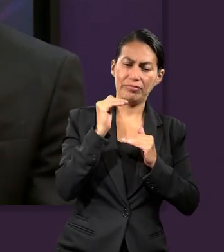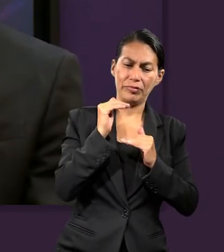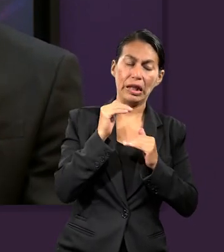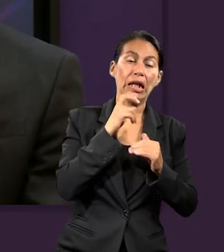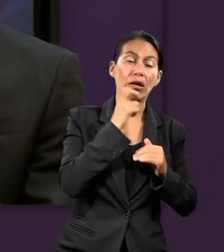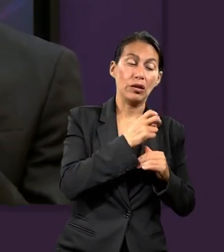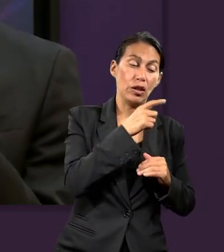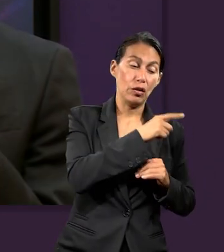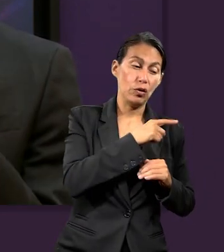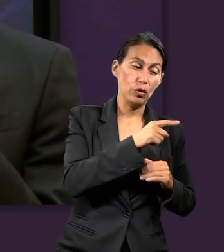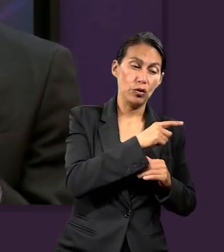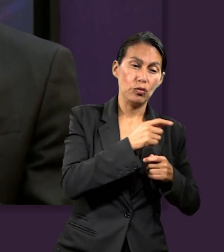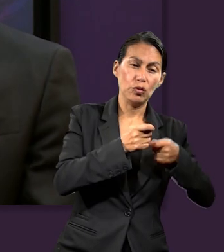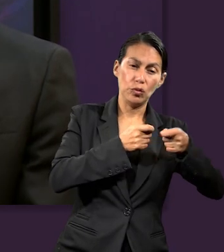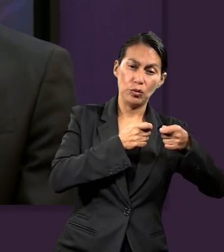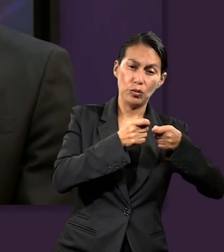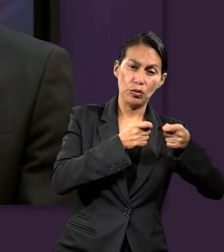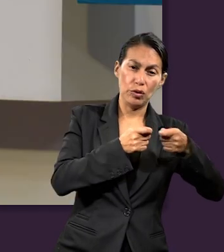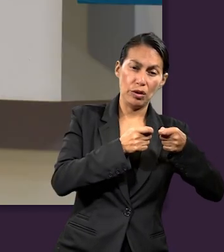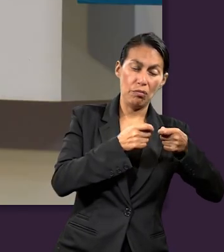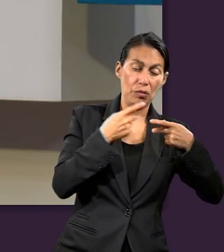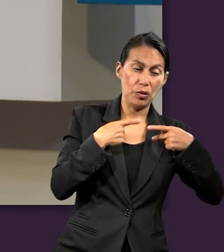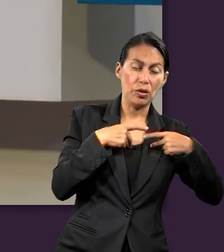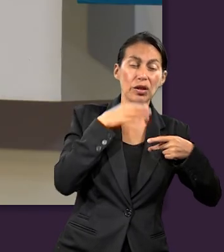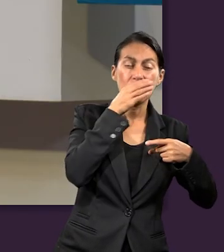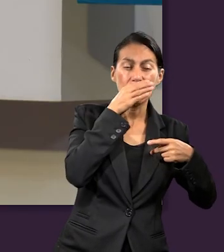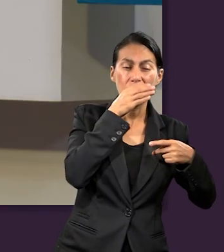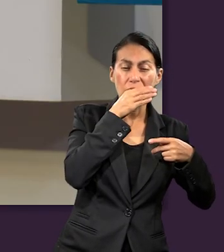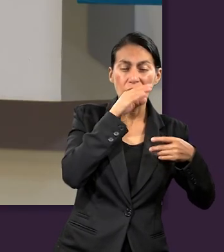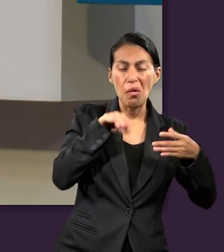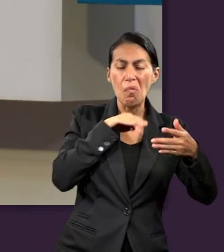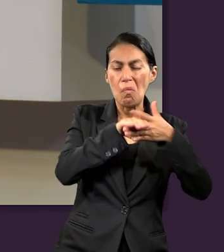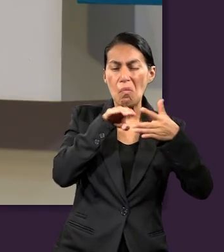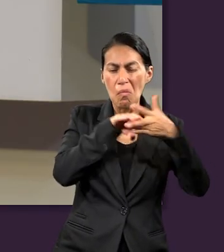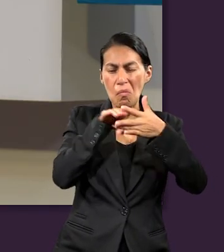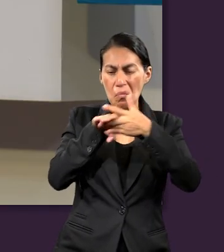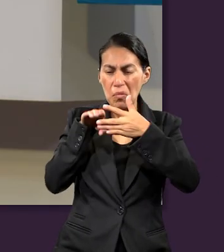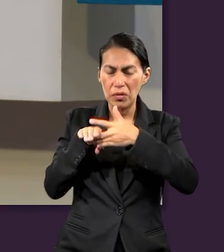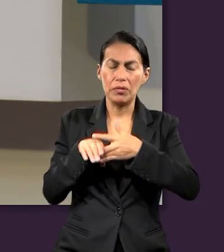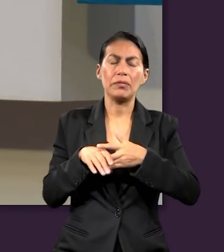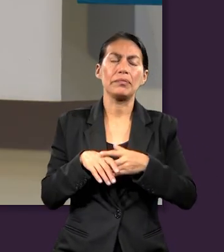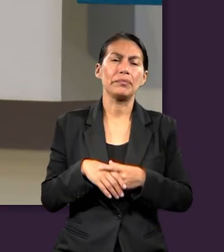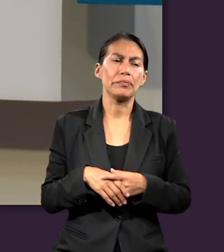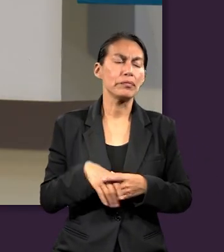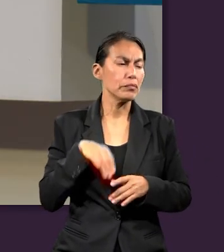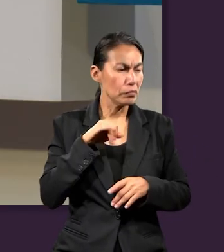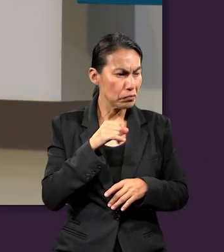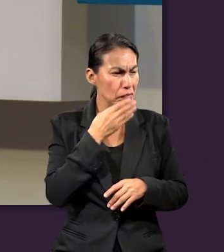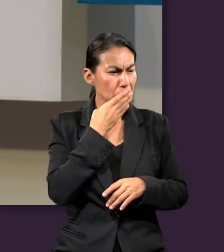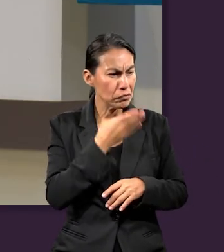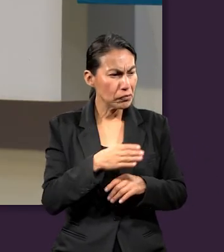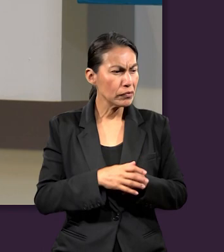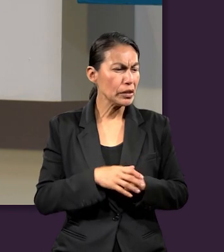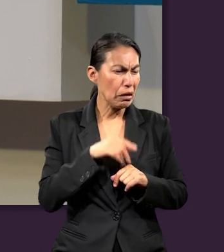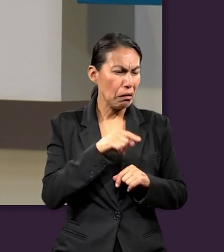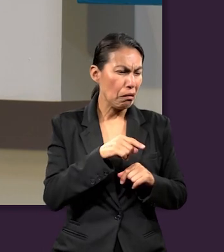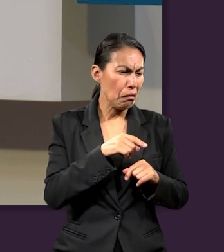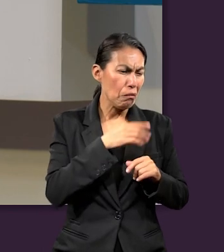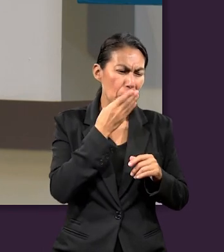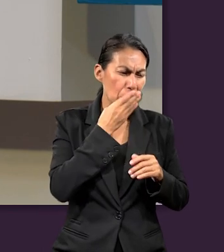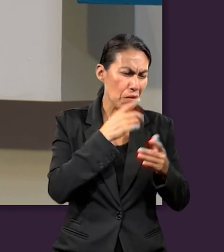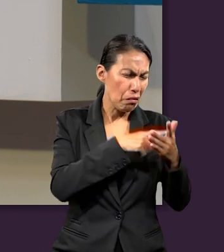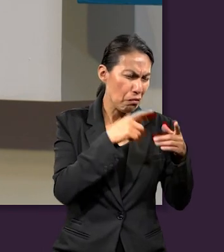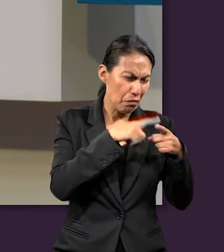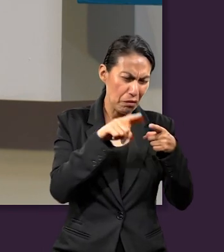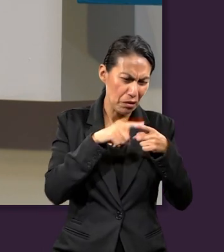haber persecuciones en el mundo cristiano muy bien Jonathan es un tiempo que en diferentes partes de